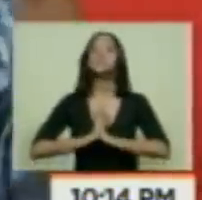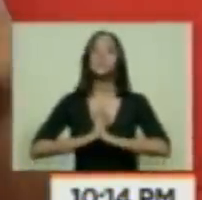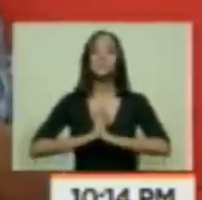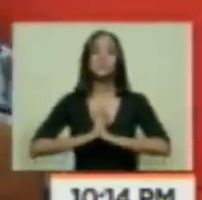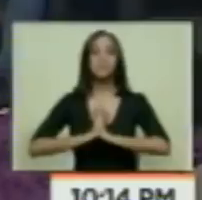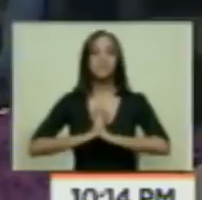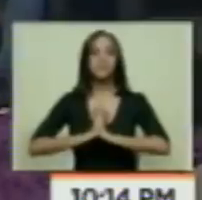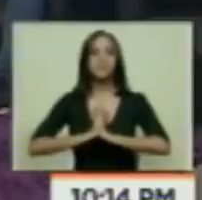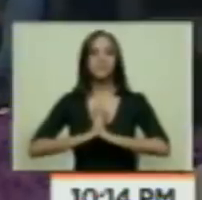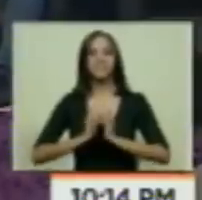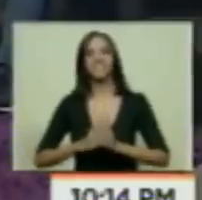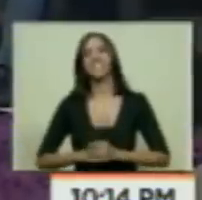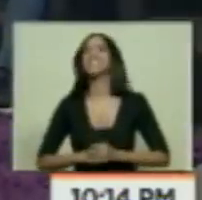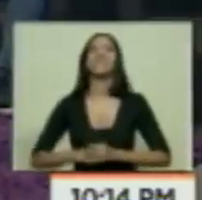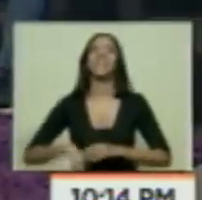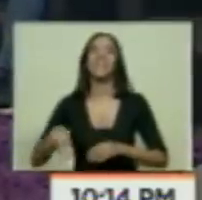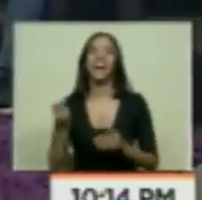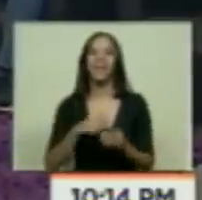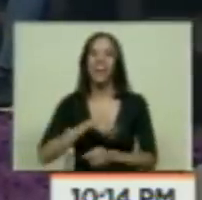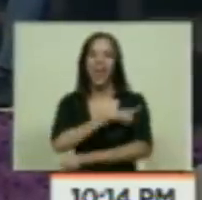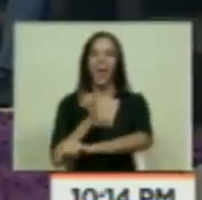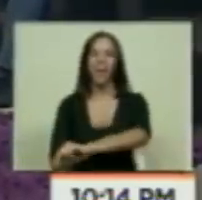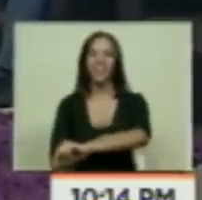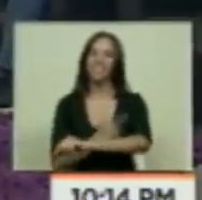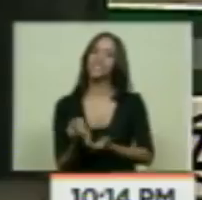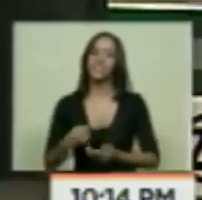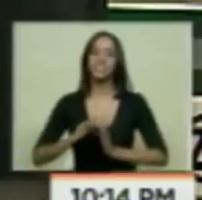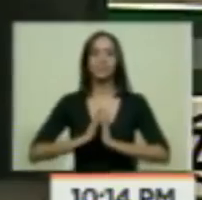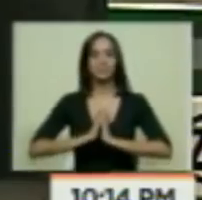Y ella hizo por el poder de Grayskull.